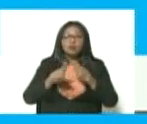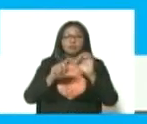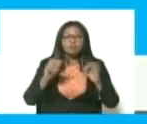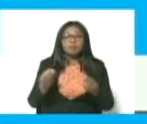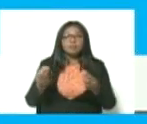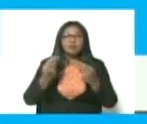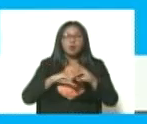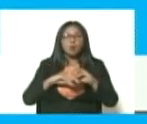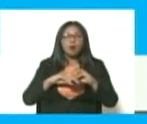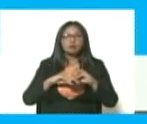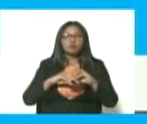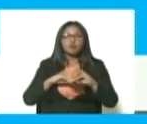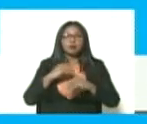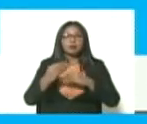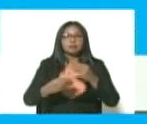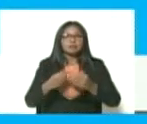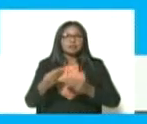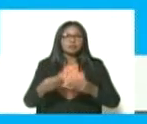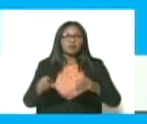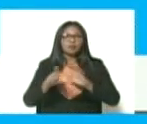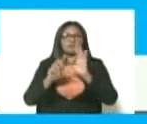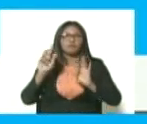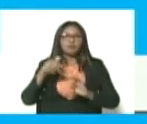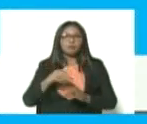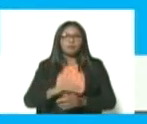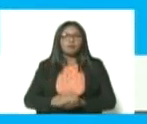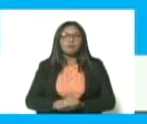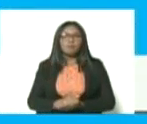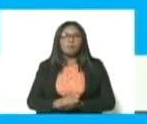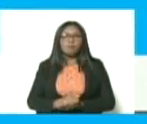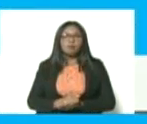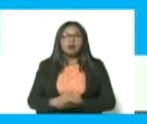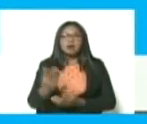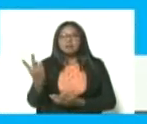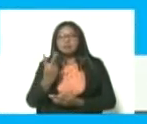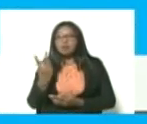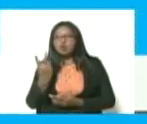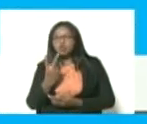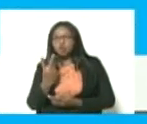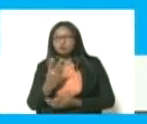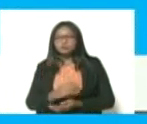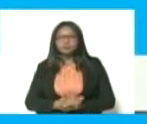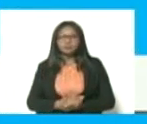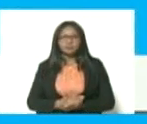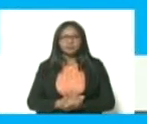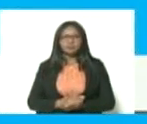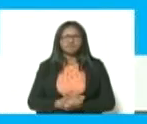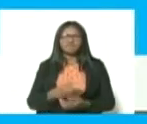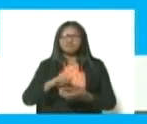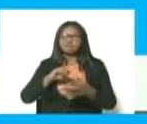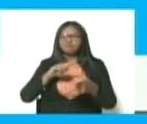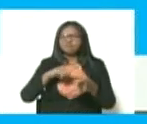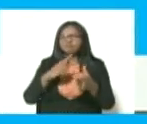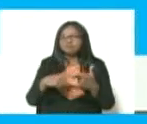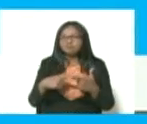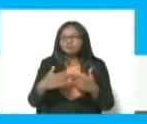acuerdo suscrito por las partes en controversia. Entonces era